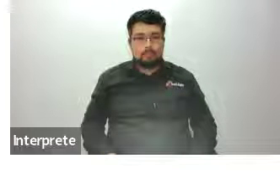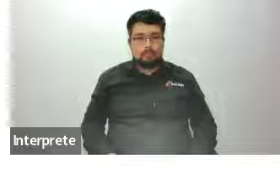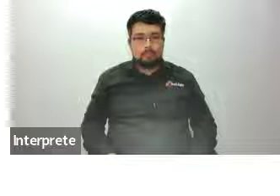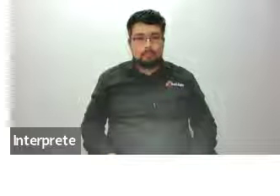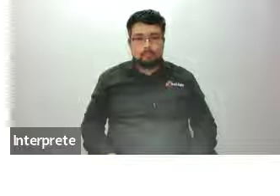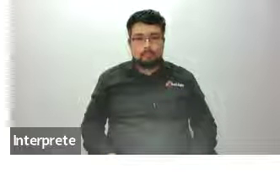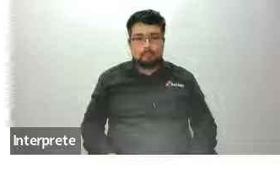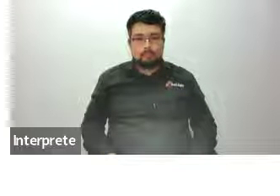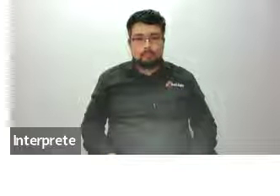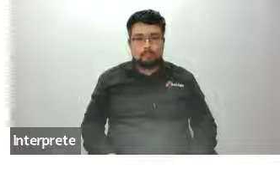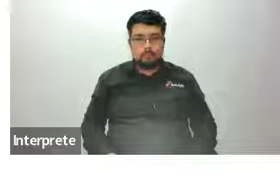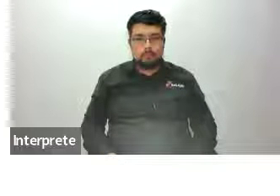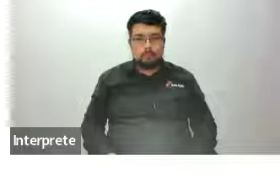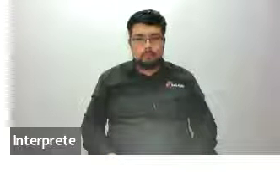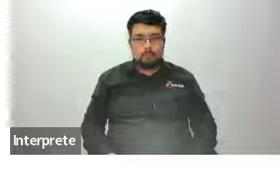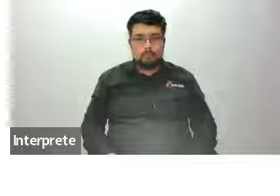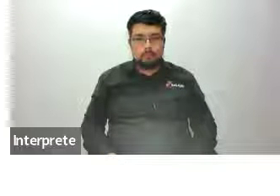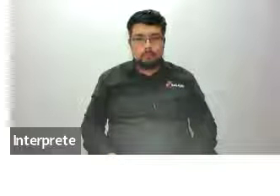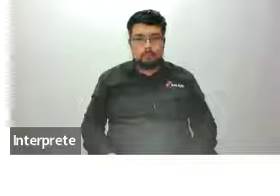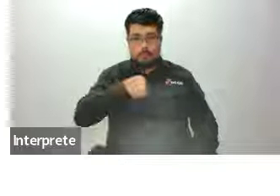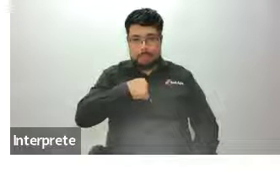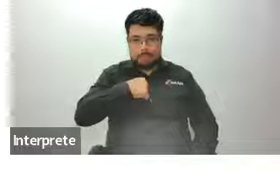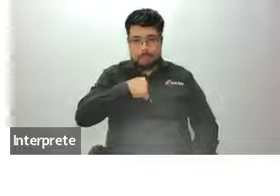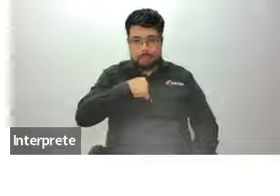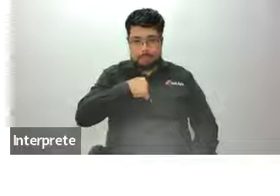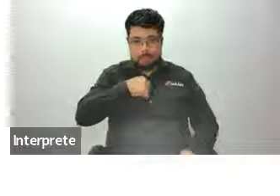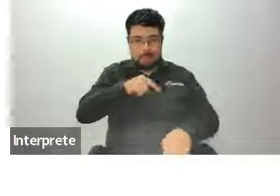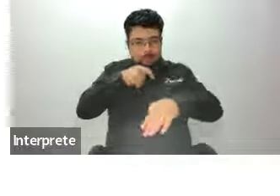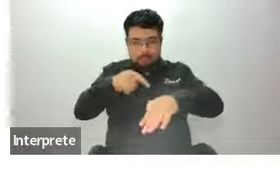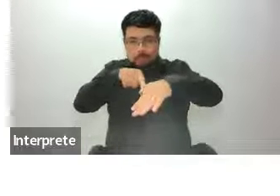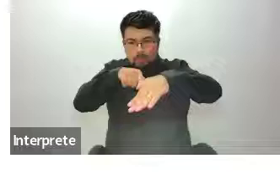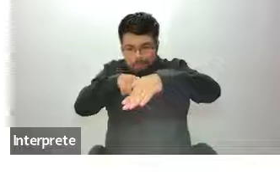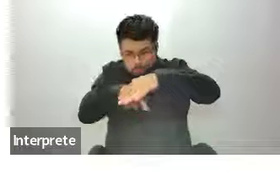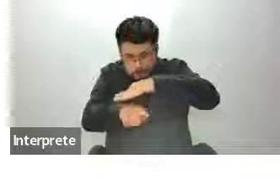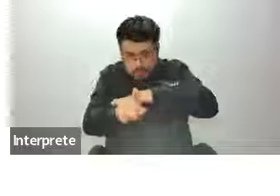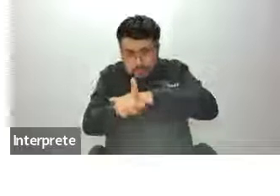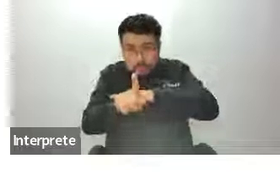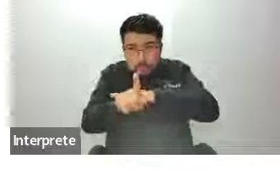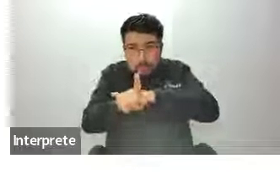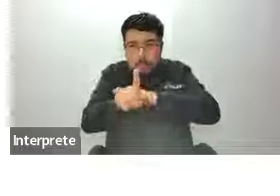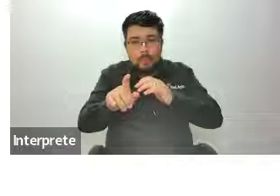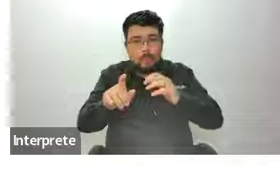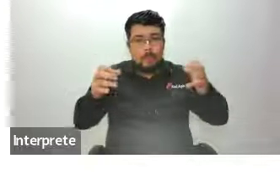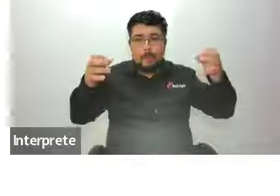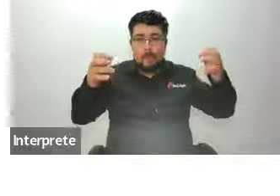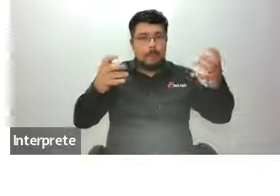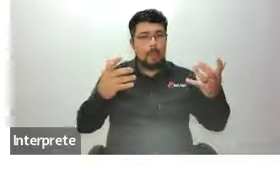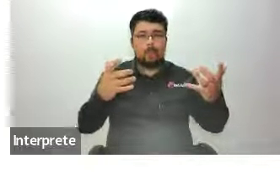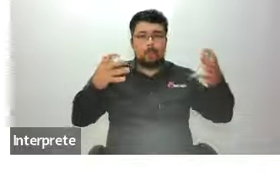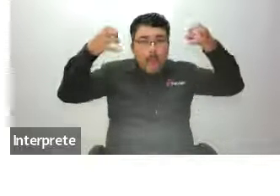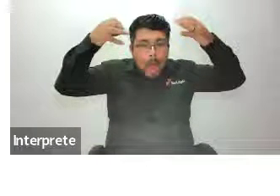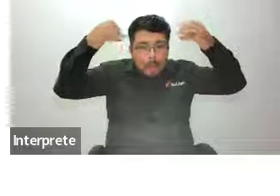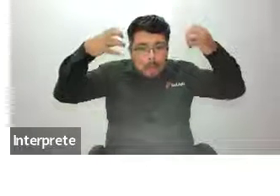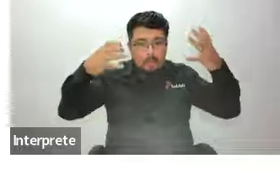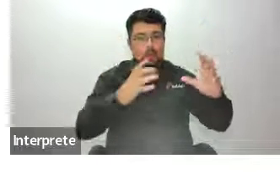estos espacios o en estos contextos nutridos de cualquier tipo de comunicación, ya sea visual o espacial,